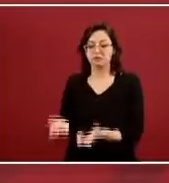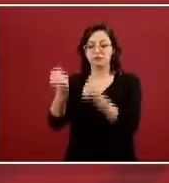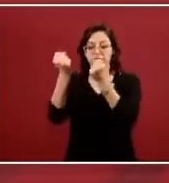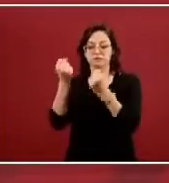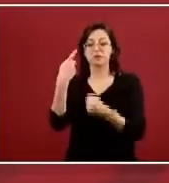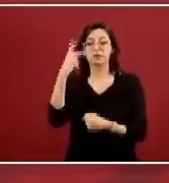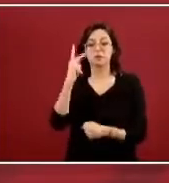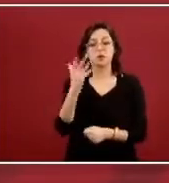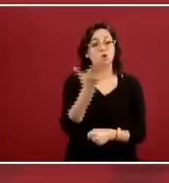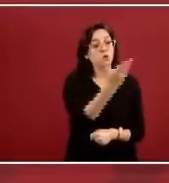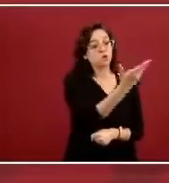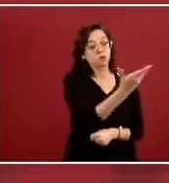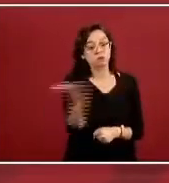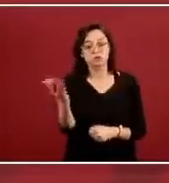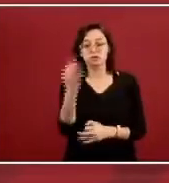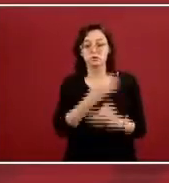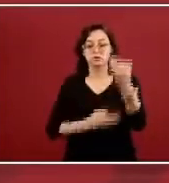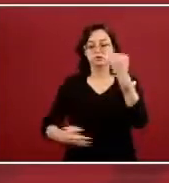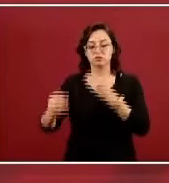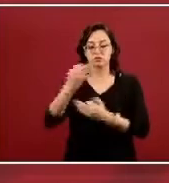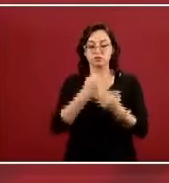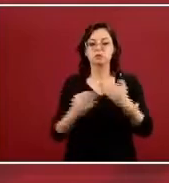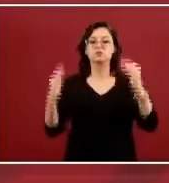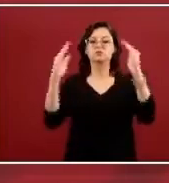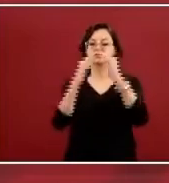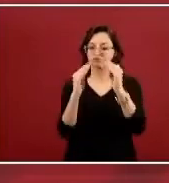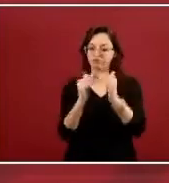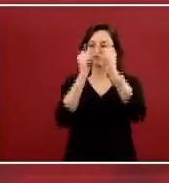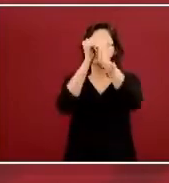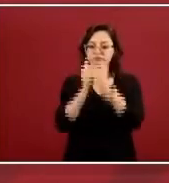depende de la respuesta de todas y todos. Quédese en su